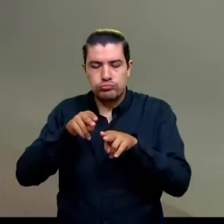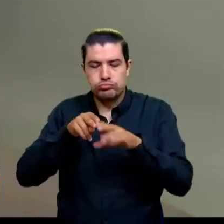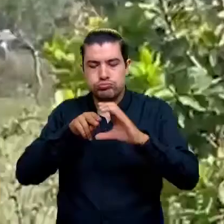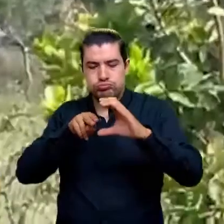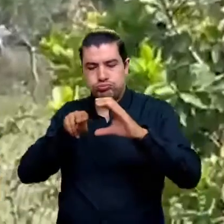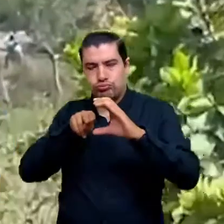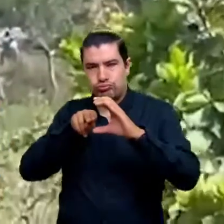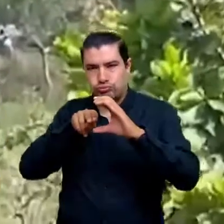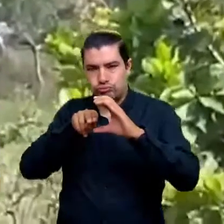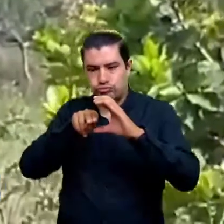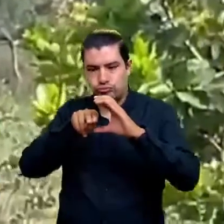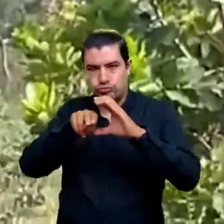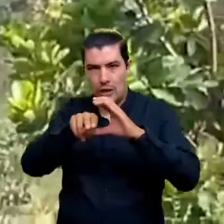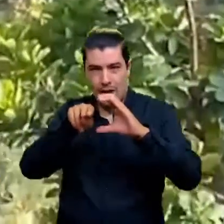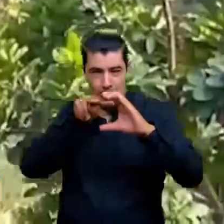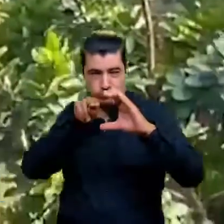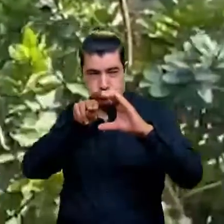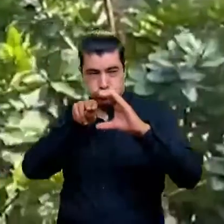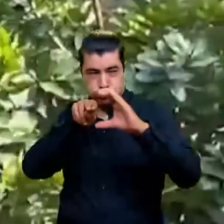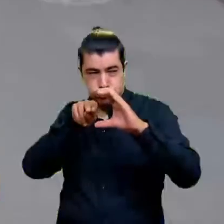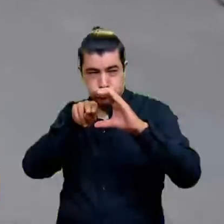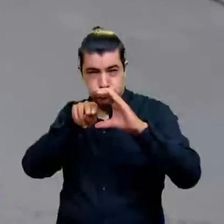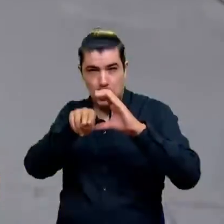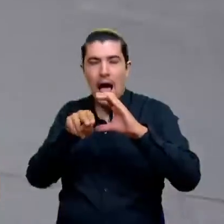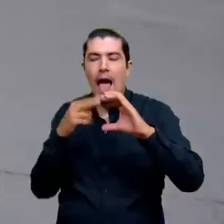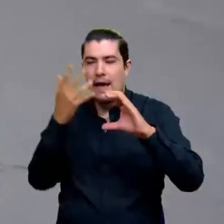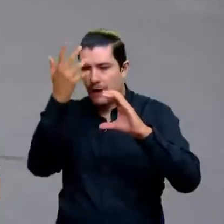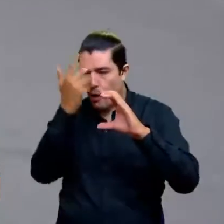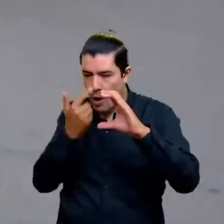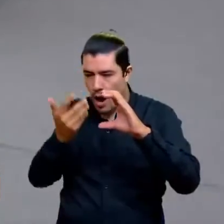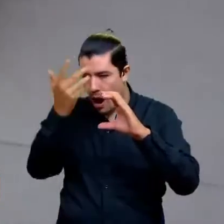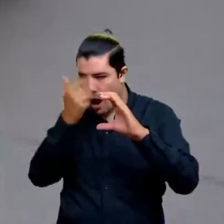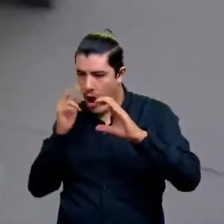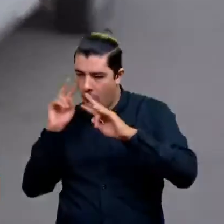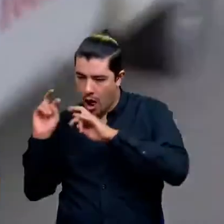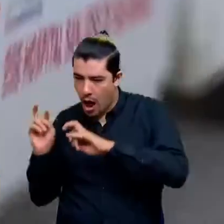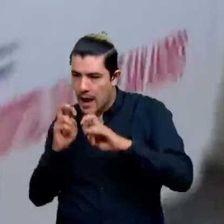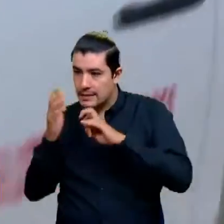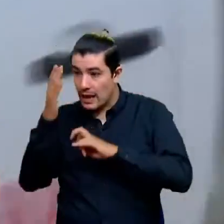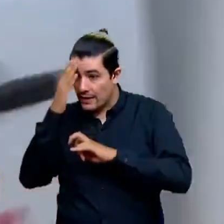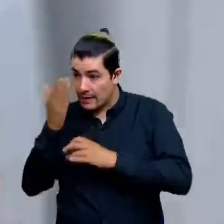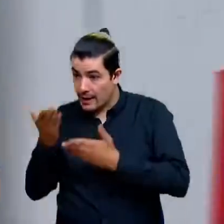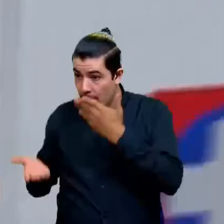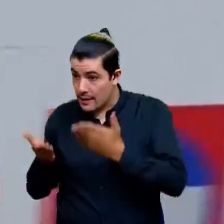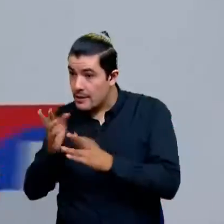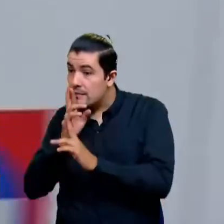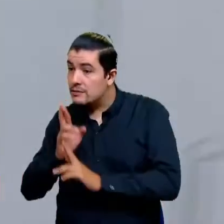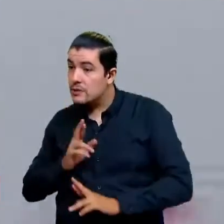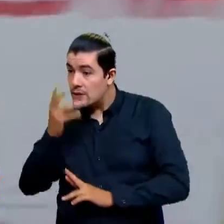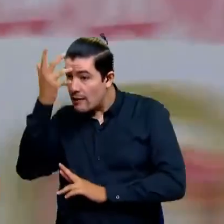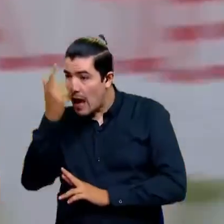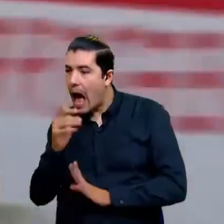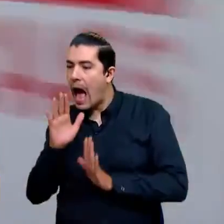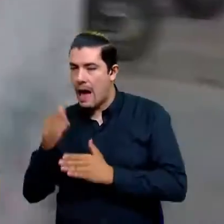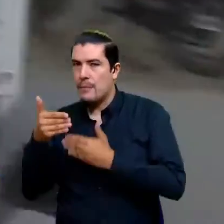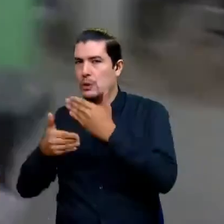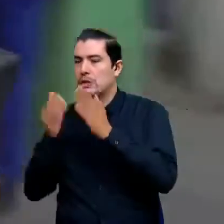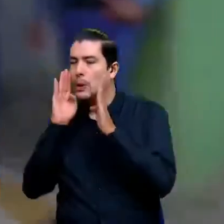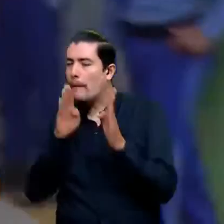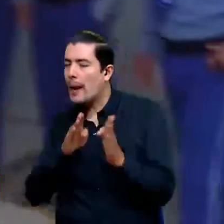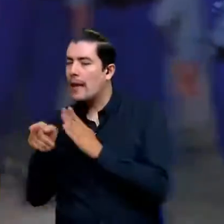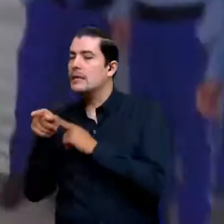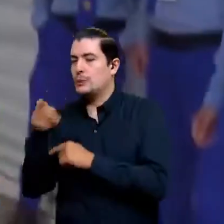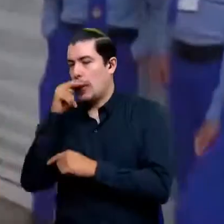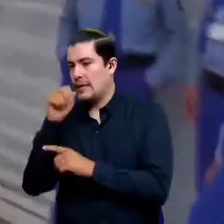y a la evolución, iniciaremos el plan para despertarla y poder evaluar su condición neurológica. La segunda menor, que